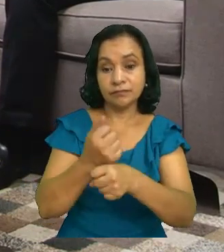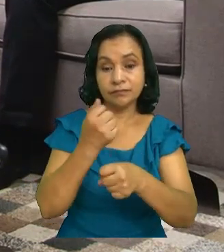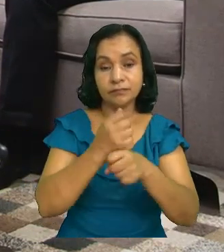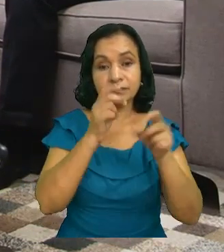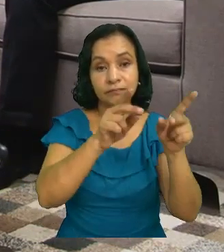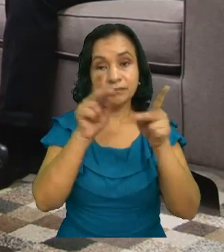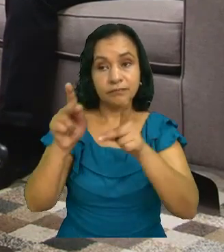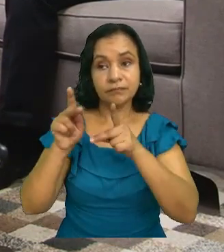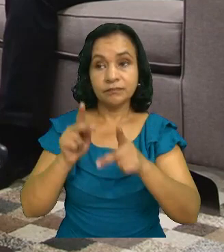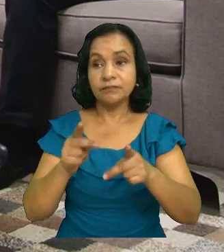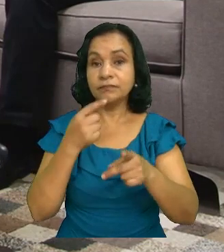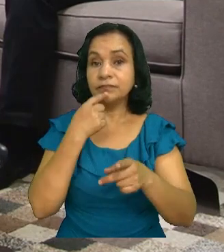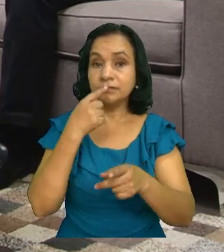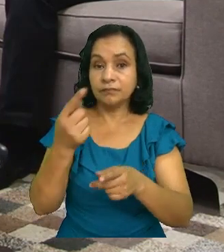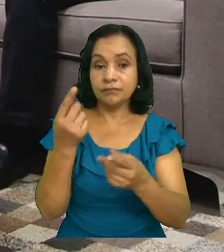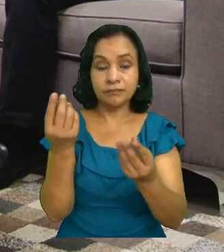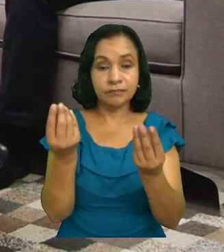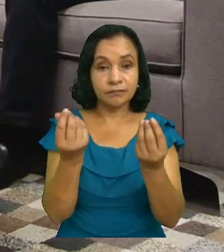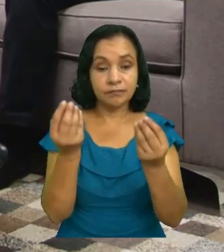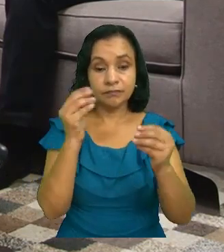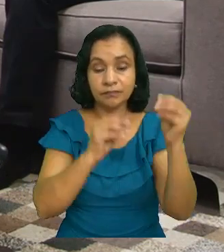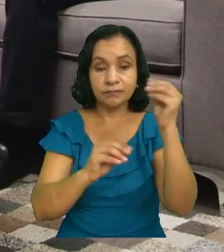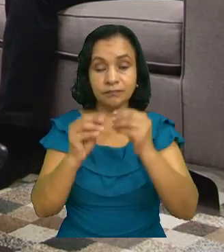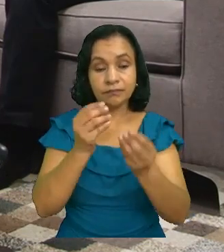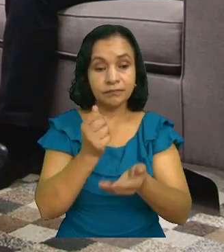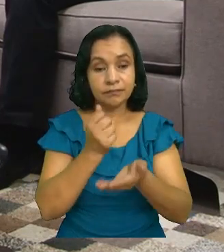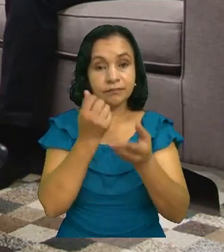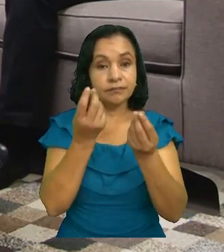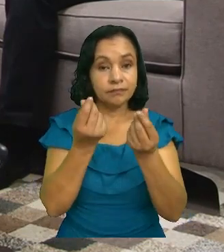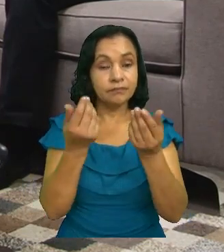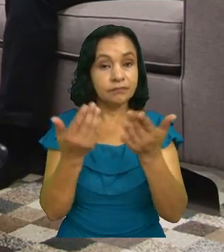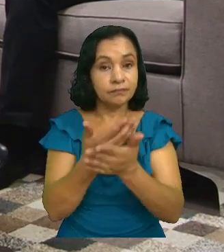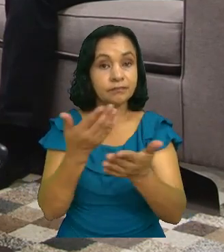estamos inyectándole a la economía recursos frescos